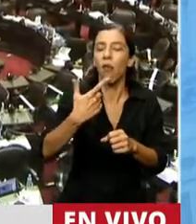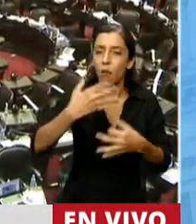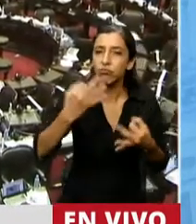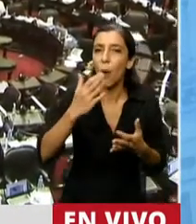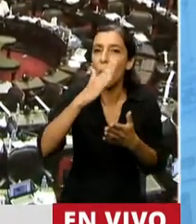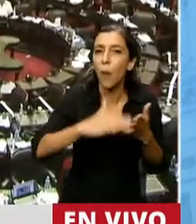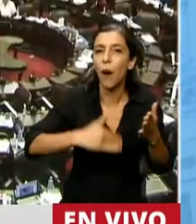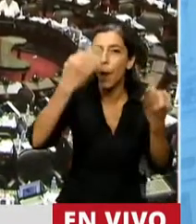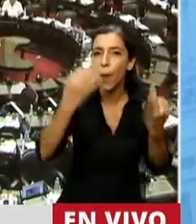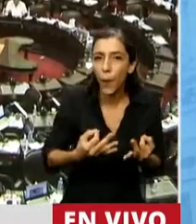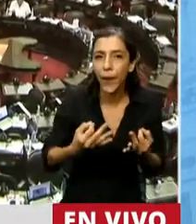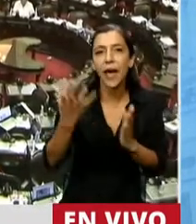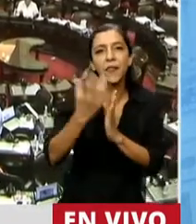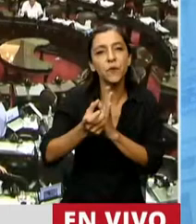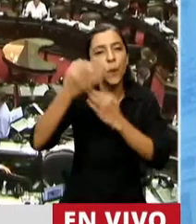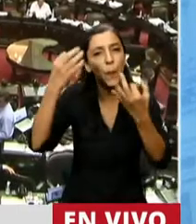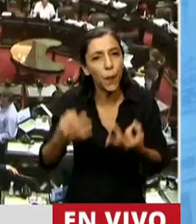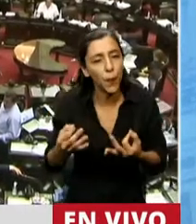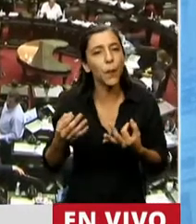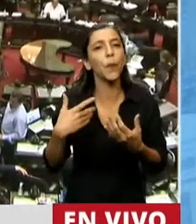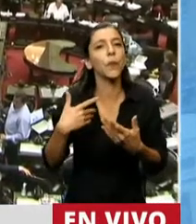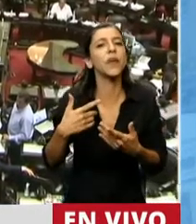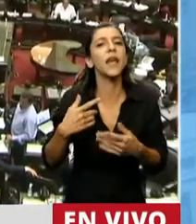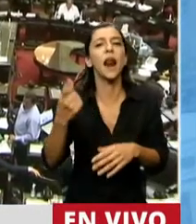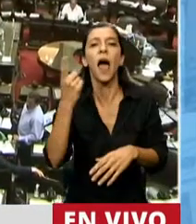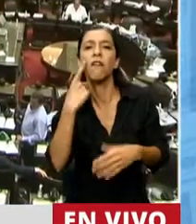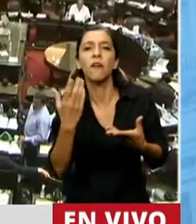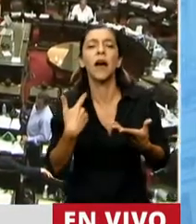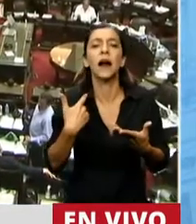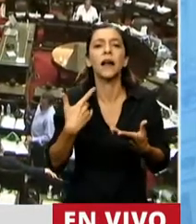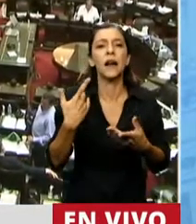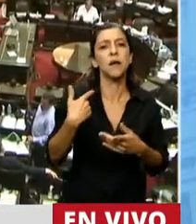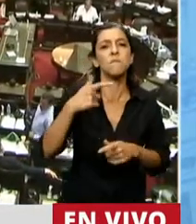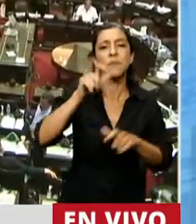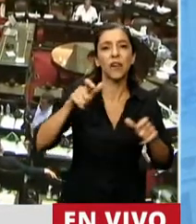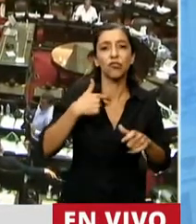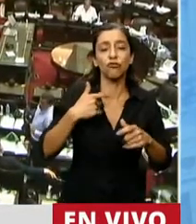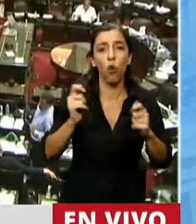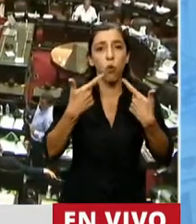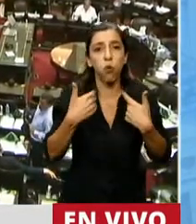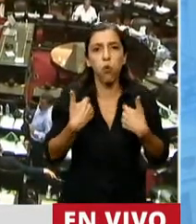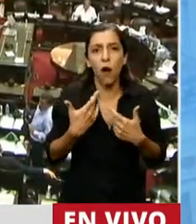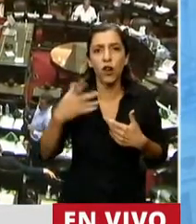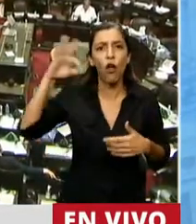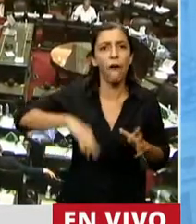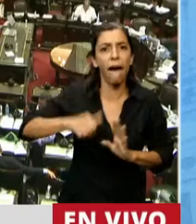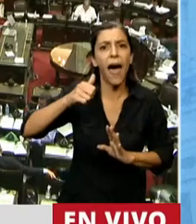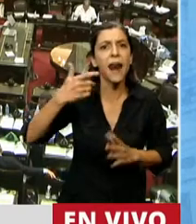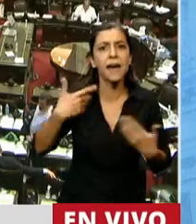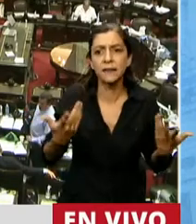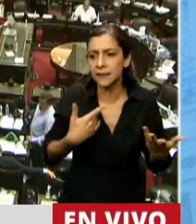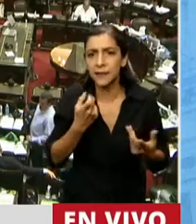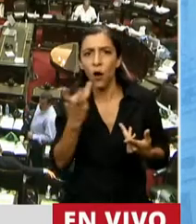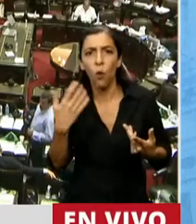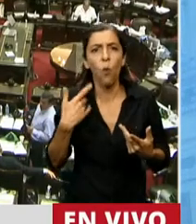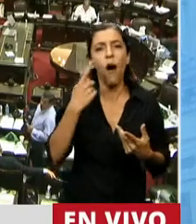segmentado que tenga en cuenta el volumen de la ganancia de los empleadores. Otra gran preocupación que tenemos, señor presidente,